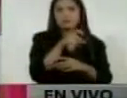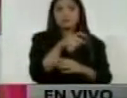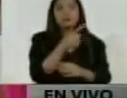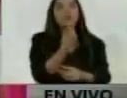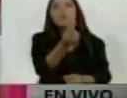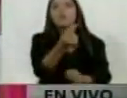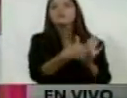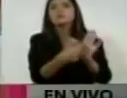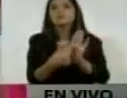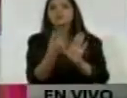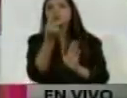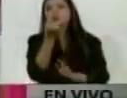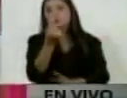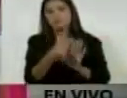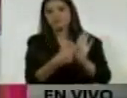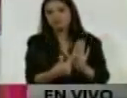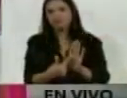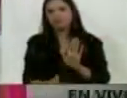sola.